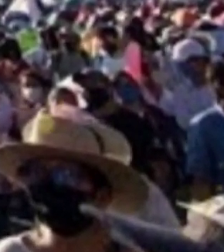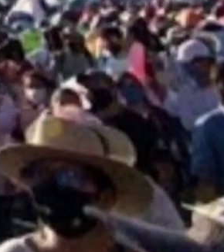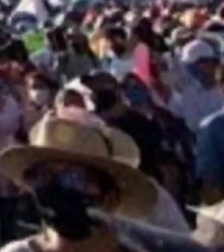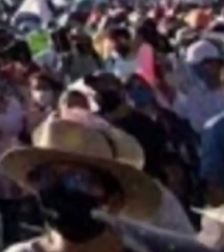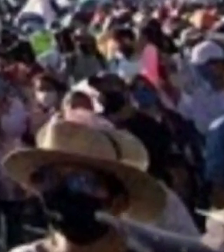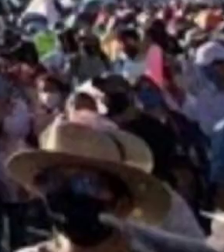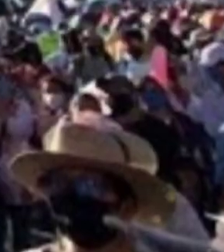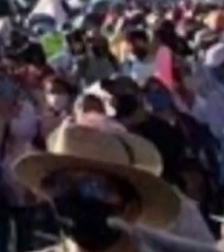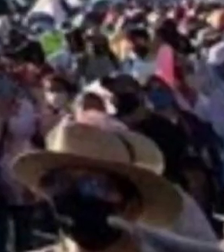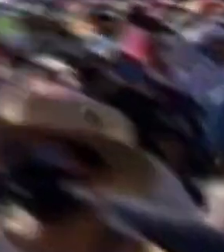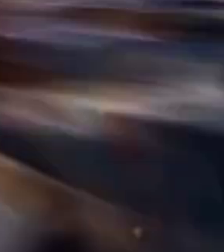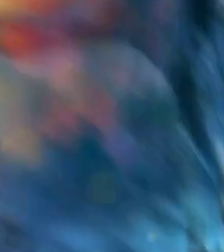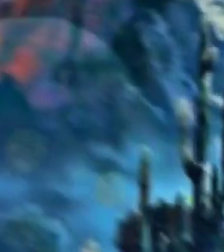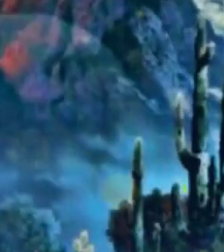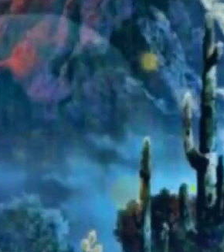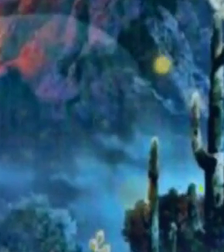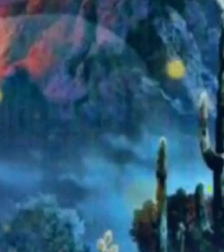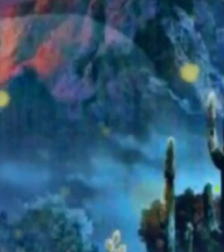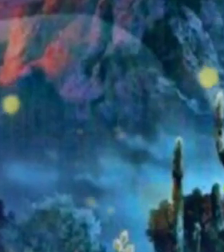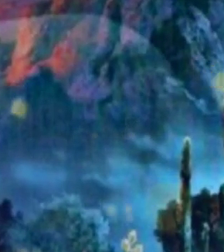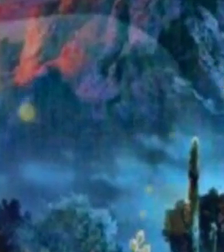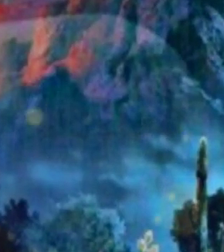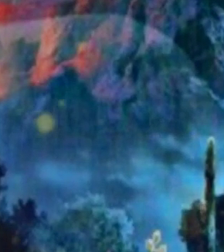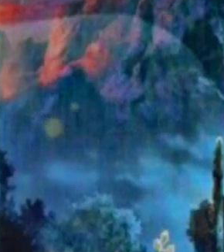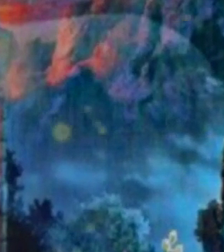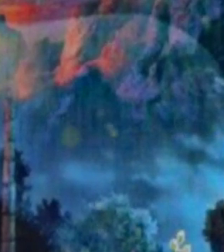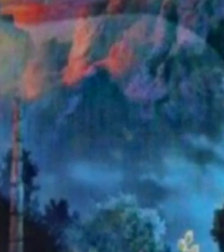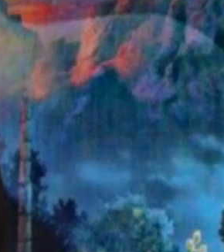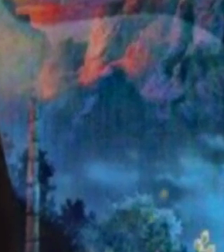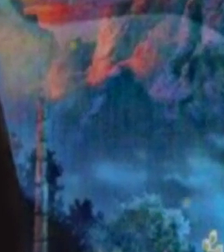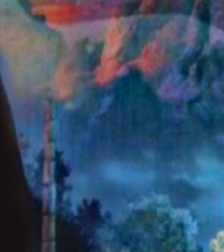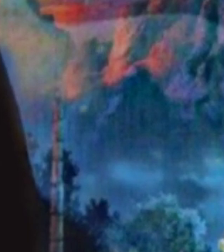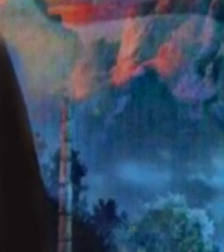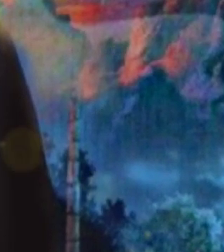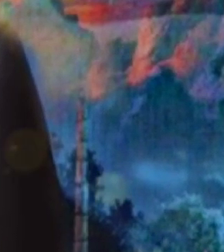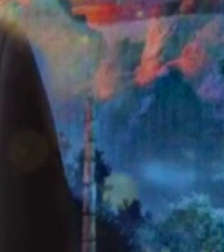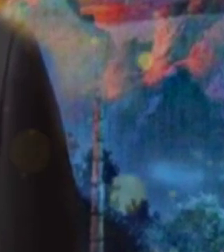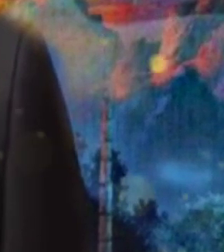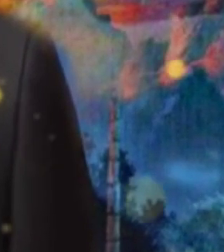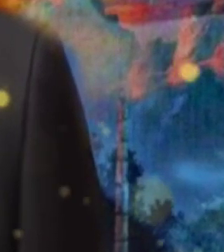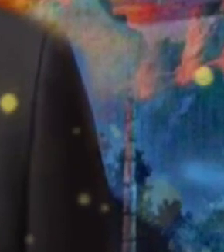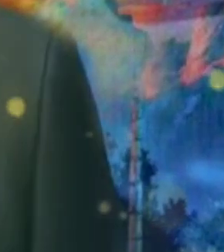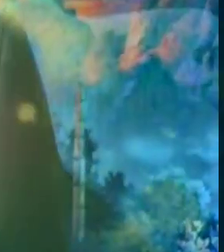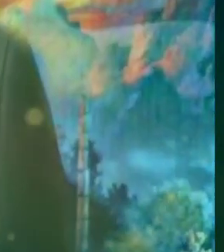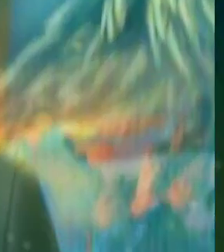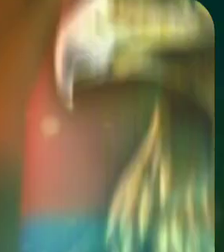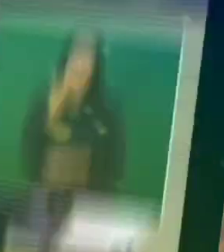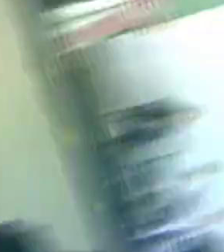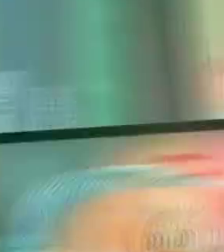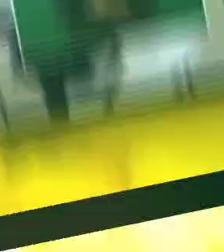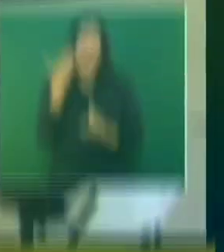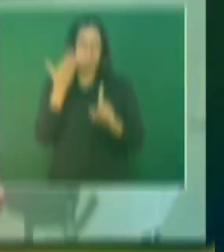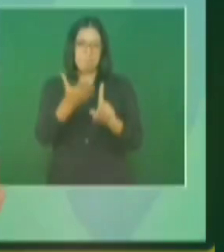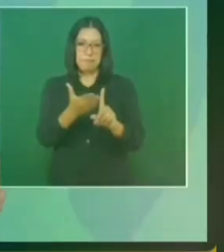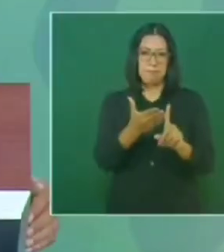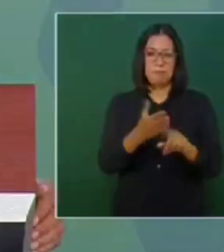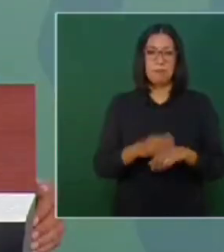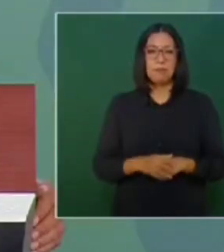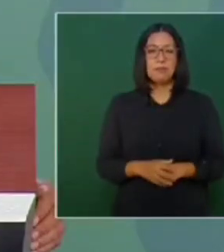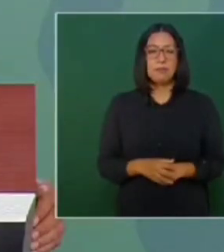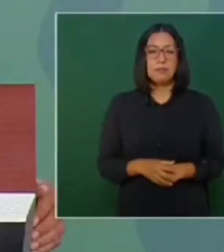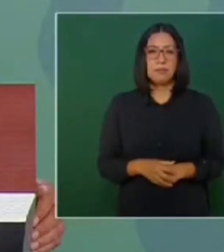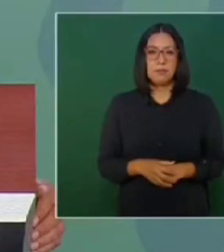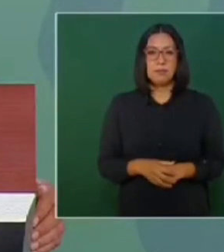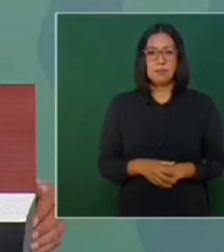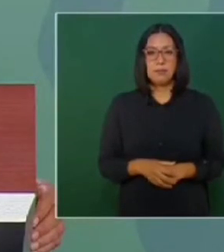abajo. Y como siempre te digo, deja tu like y comparte el video. Abrazo, gente. Se los quiere. Yo estoy